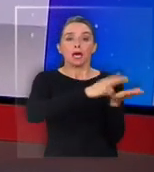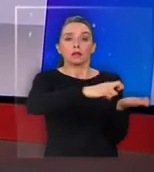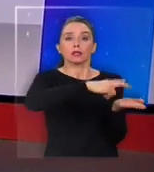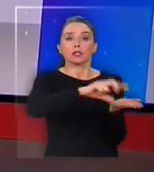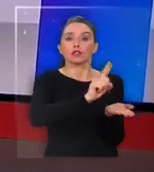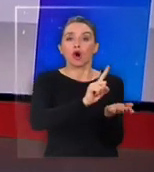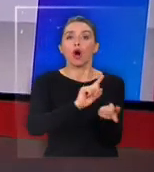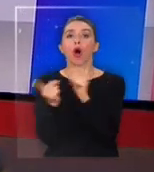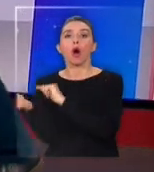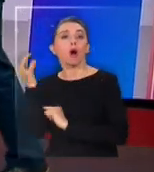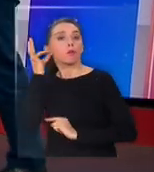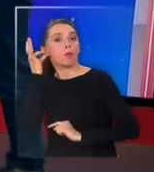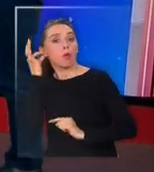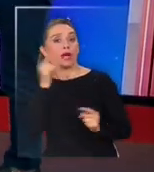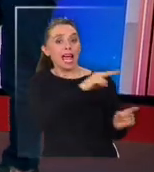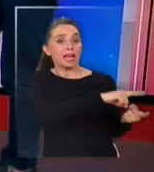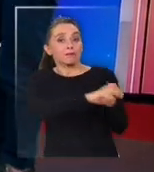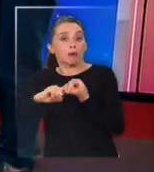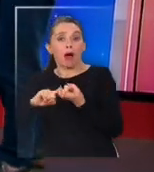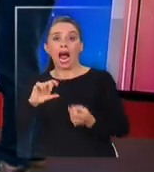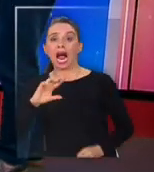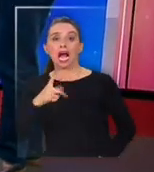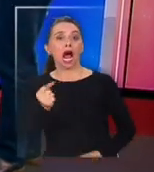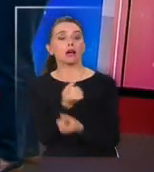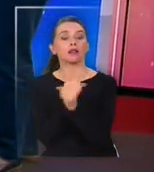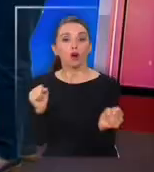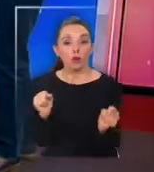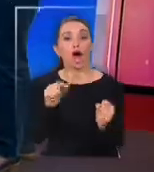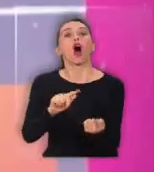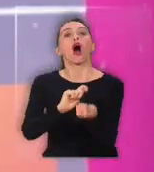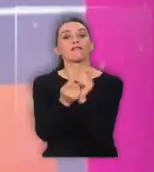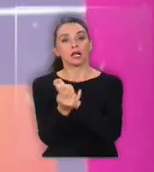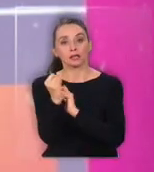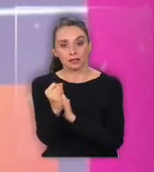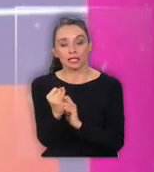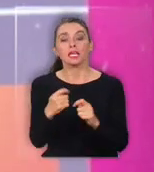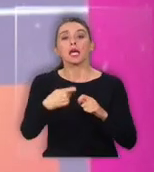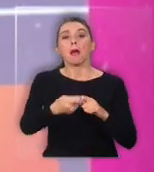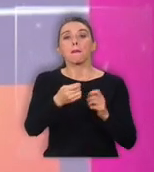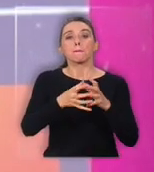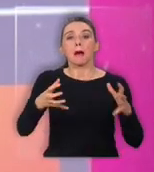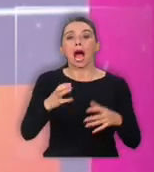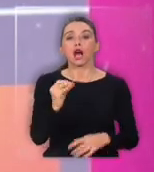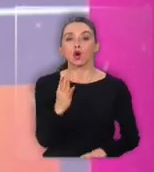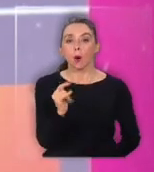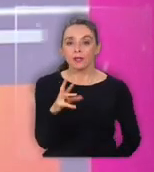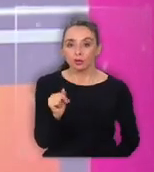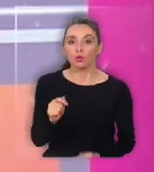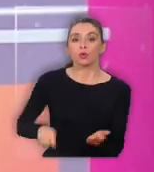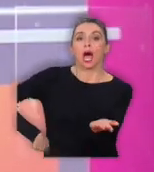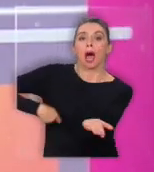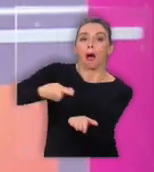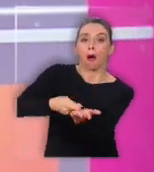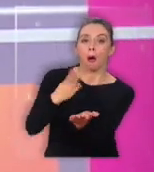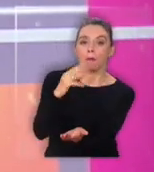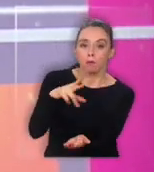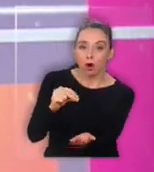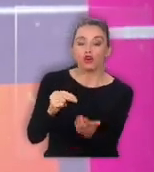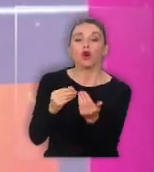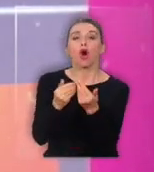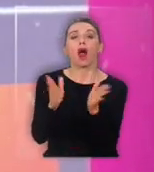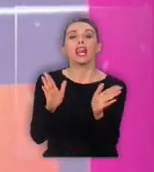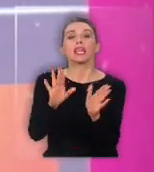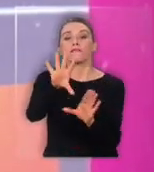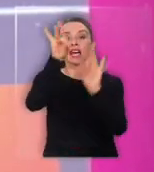mujer. Esto sí lo permite. Y lo último, mejorar coberturas, bonificaciones, copagos, mejor acceso a libre